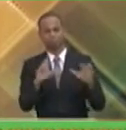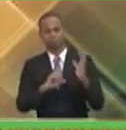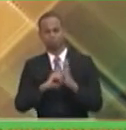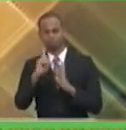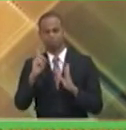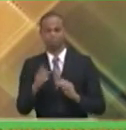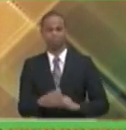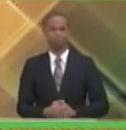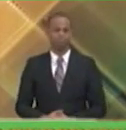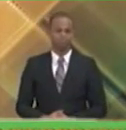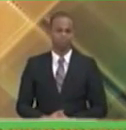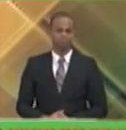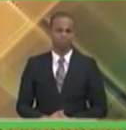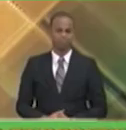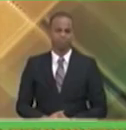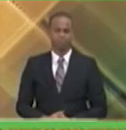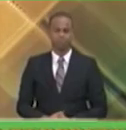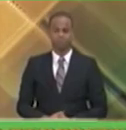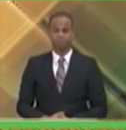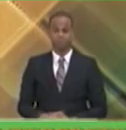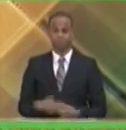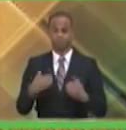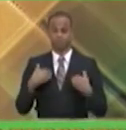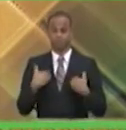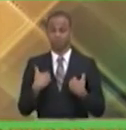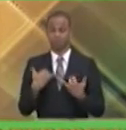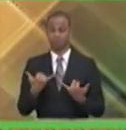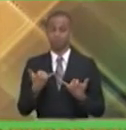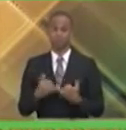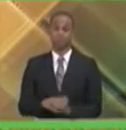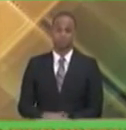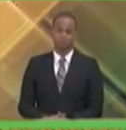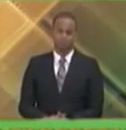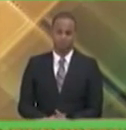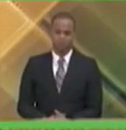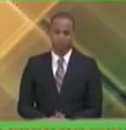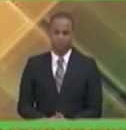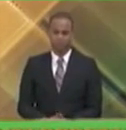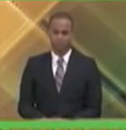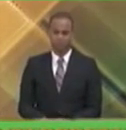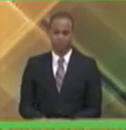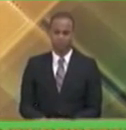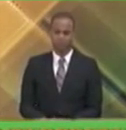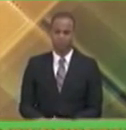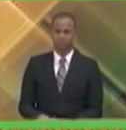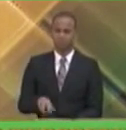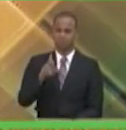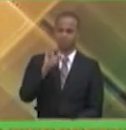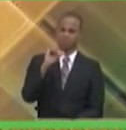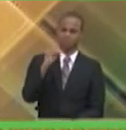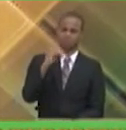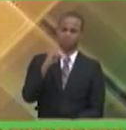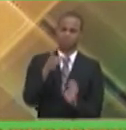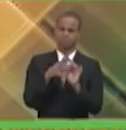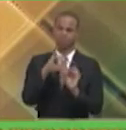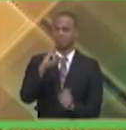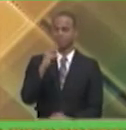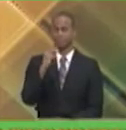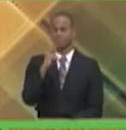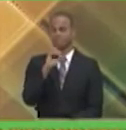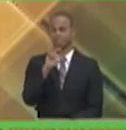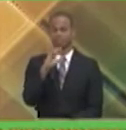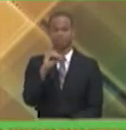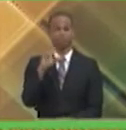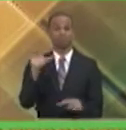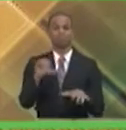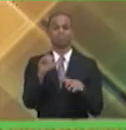desarrollando. Nosotros tenemos actualmente en Río de Janeiro, en Brasil, se están desarrollando